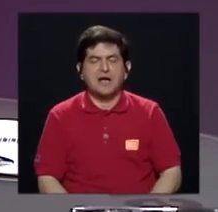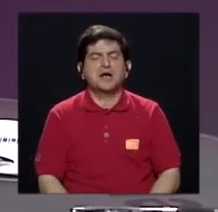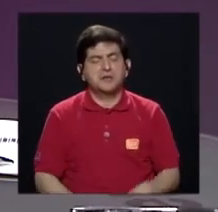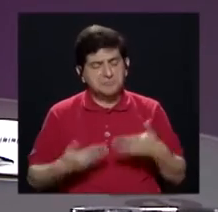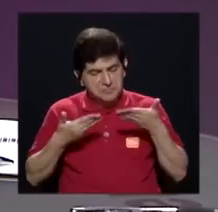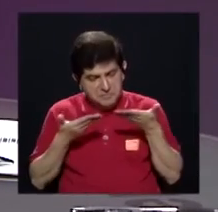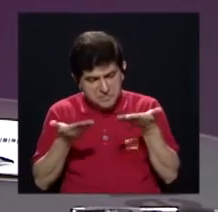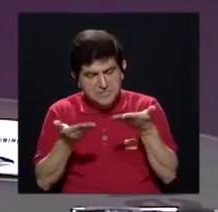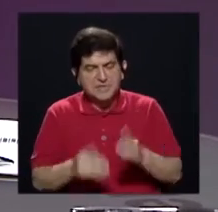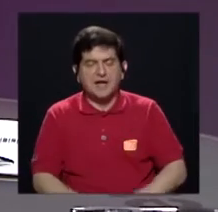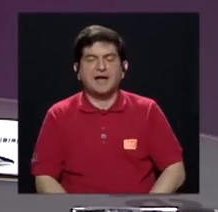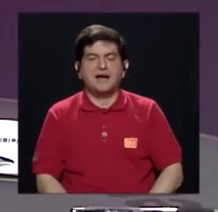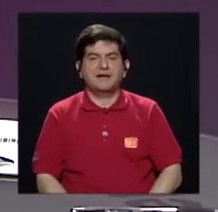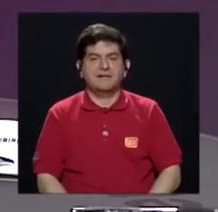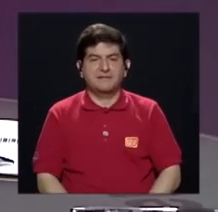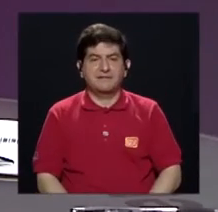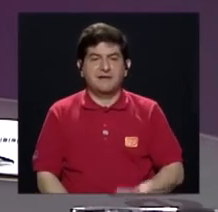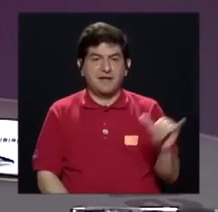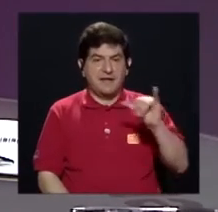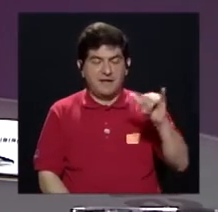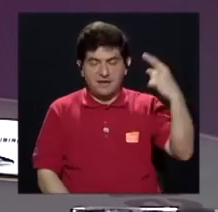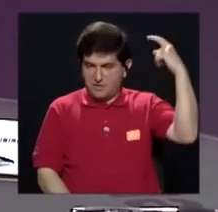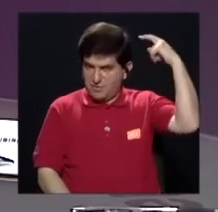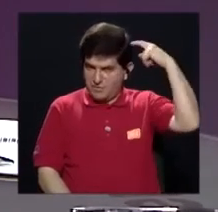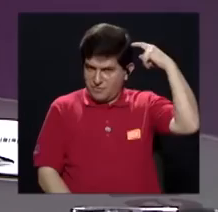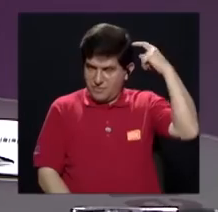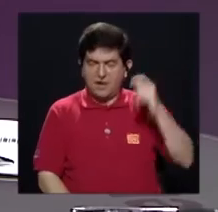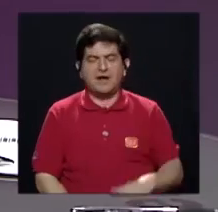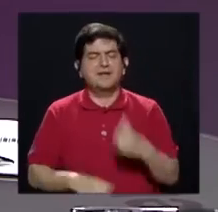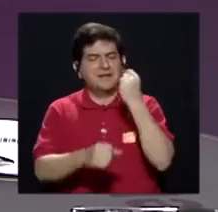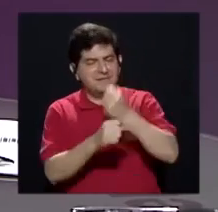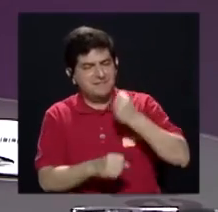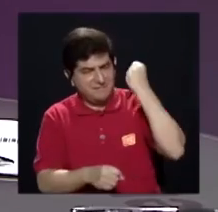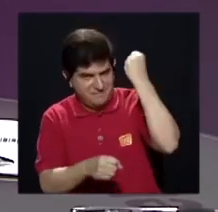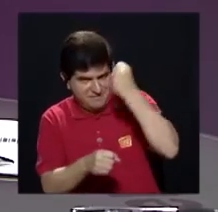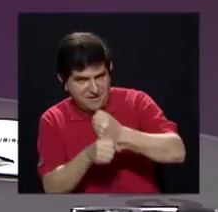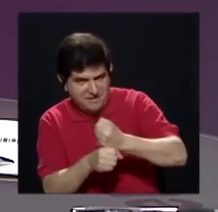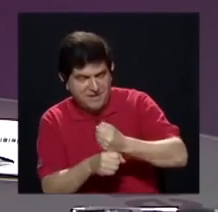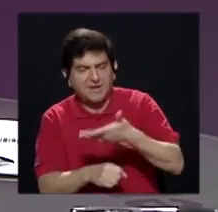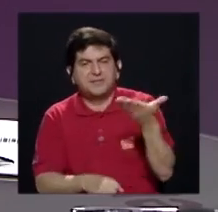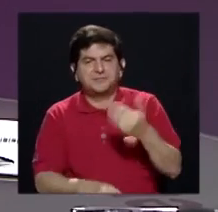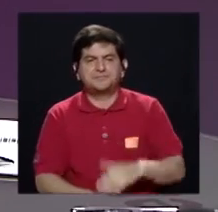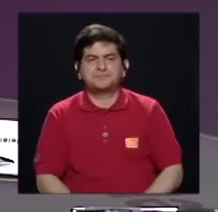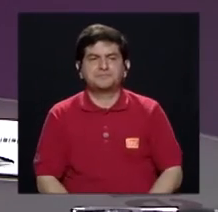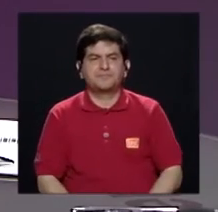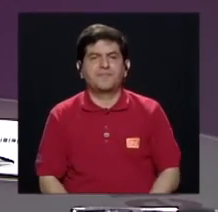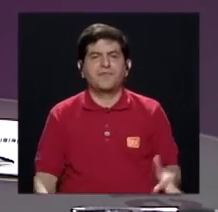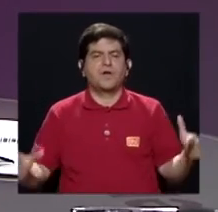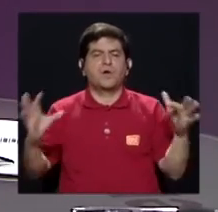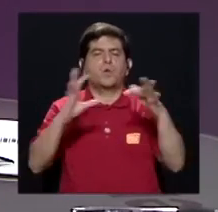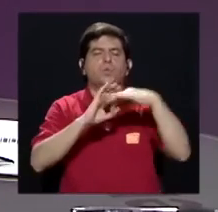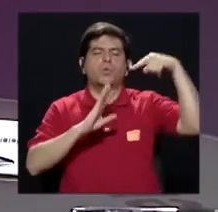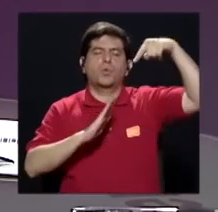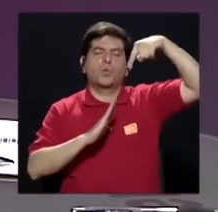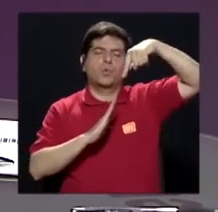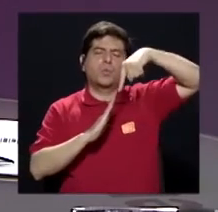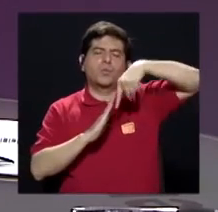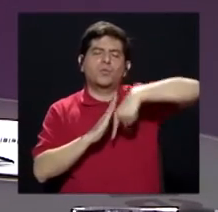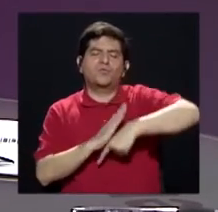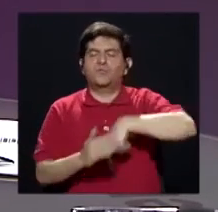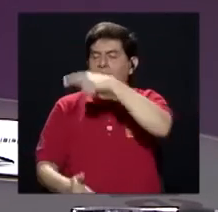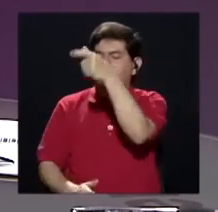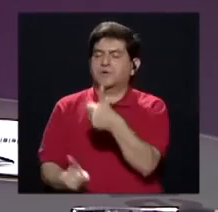¿sí? Ahora, paralelamente se va trabajando en una conexión más profunda con el